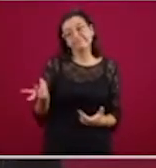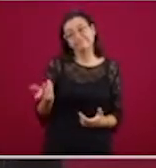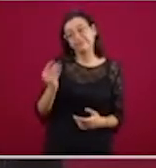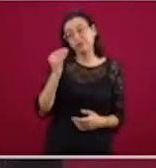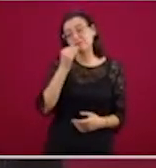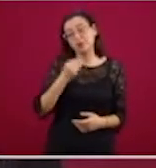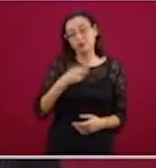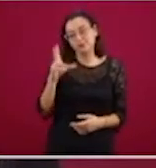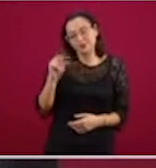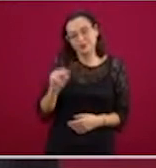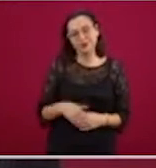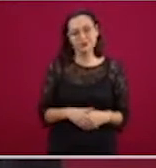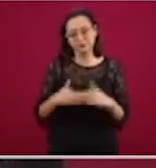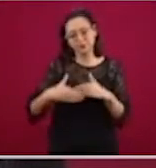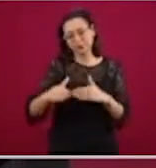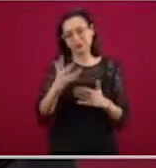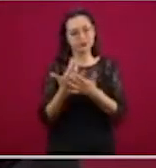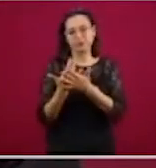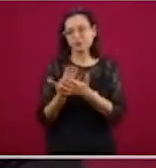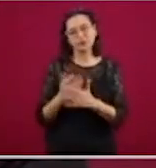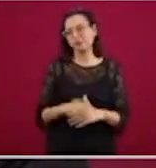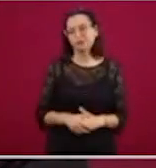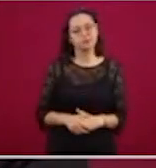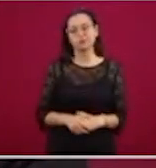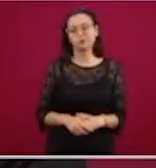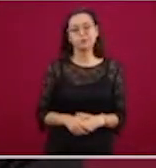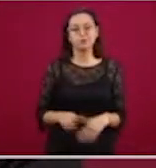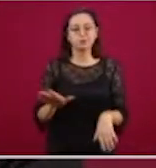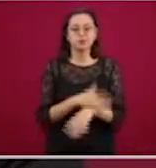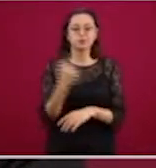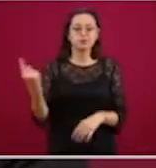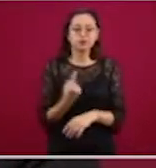esperando un tiempo, porque nosotros lo que buscamos